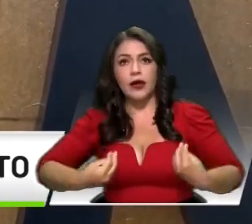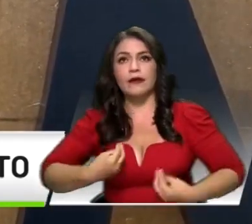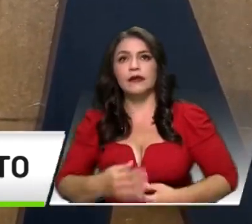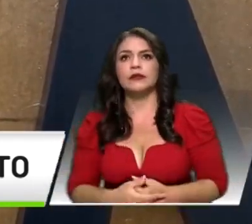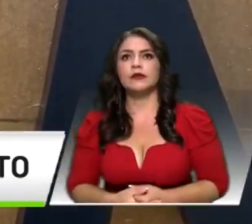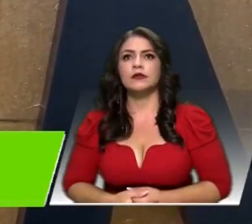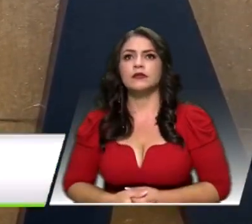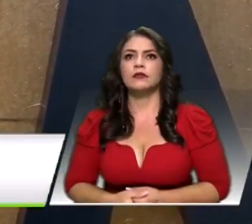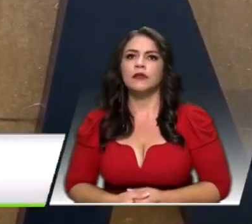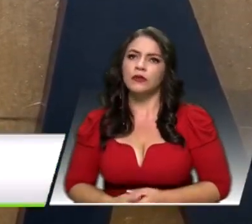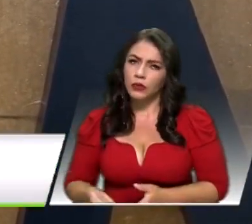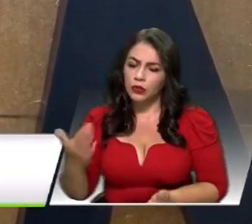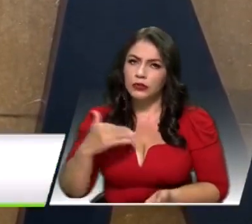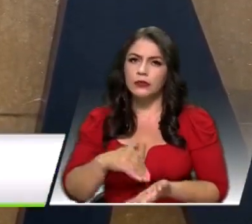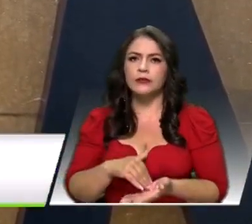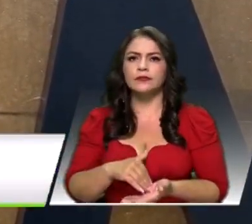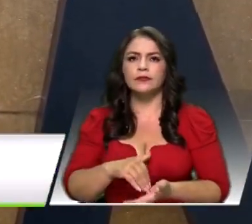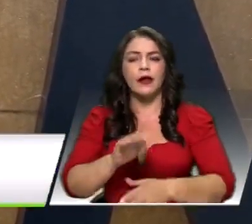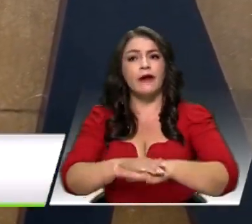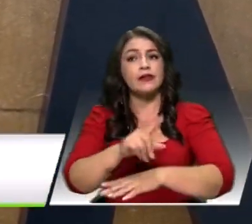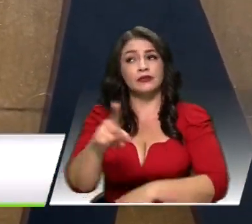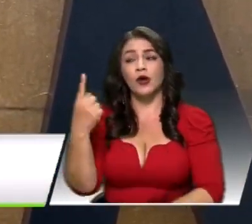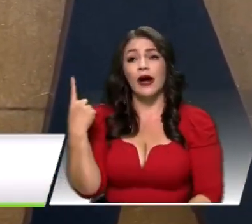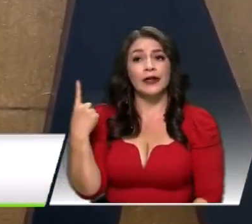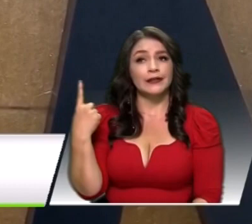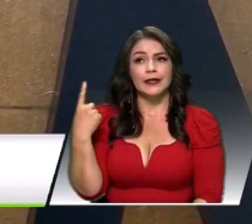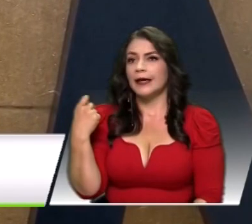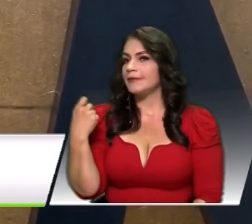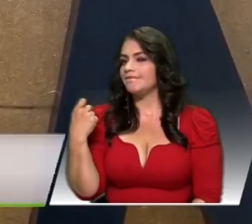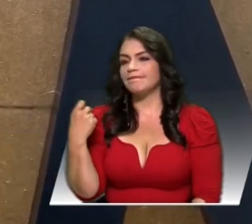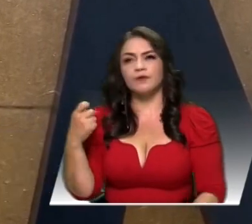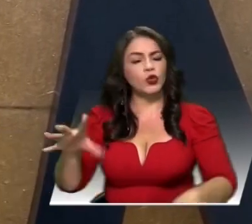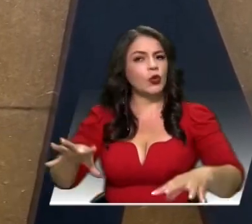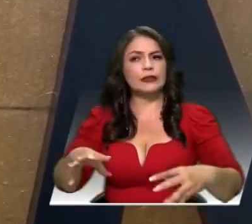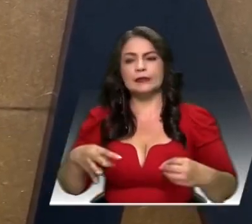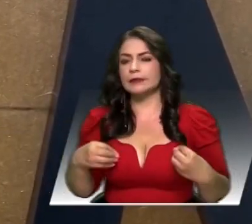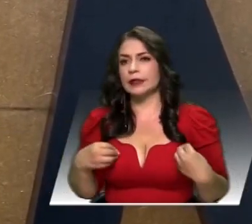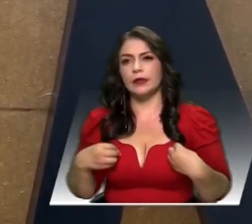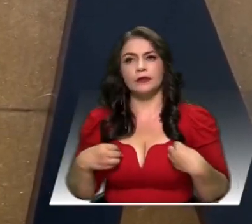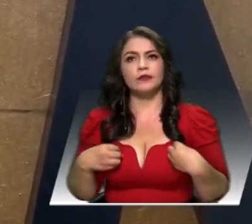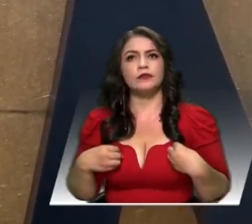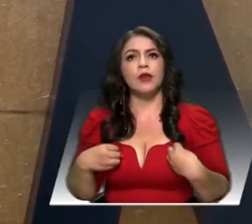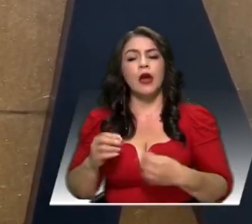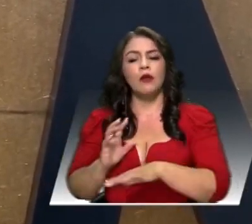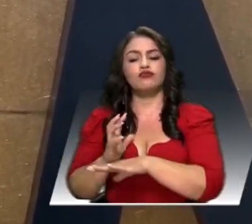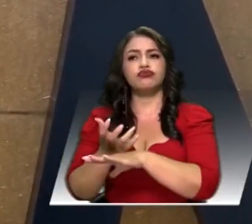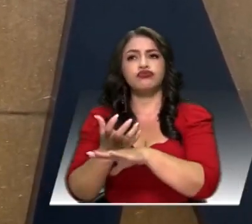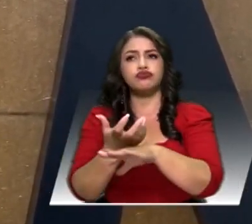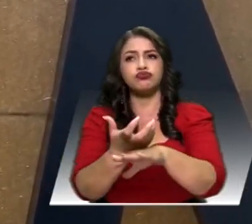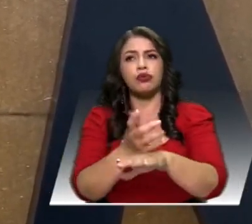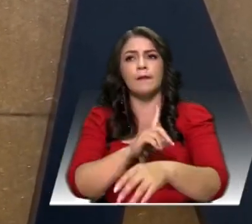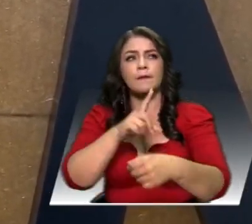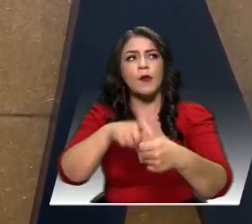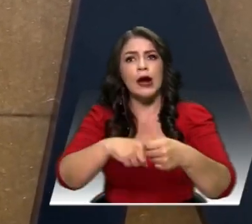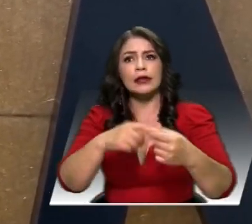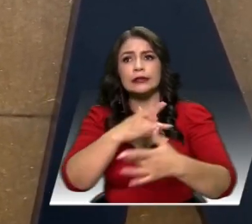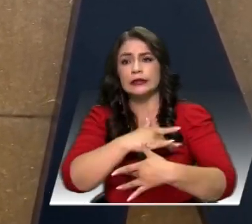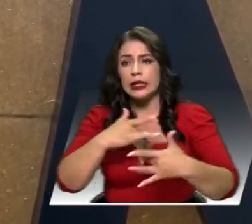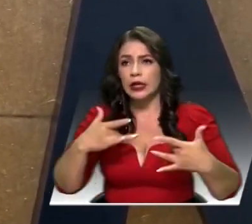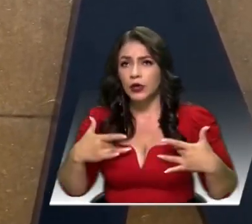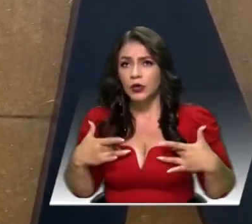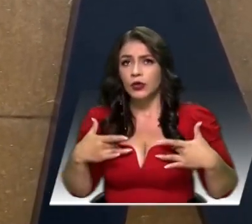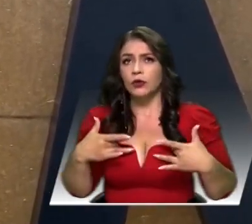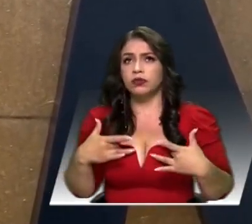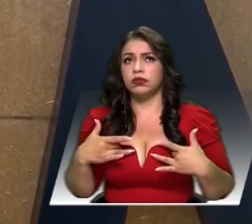de manera enfática lo vivido ayer en nuestro municipio donde una ambulancia transcrita al sistema de emergencias